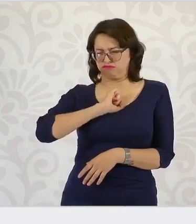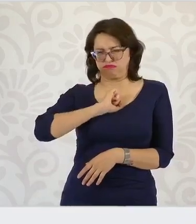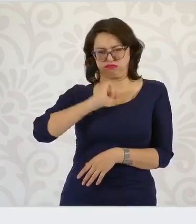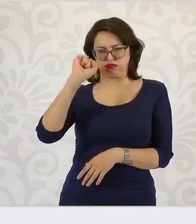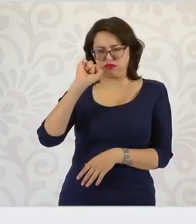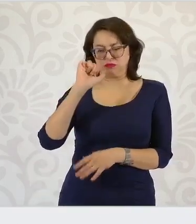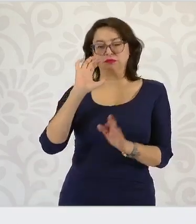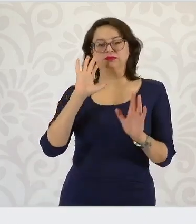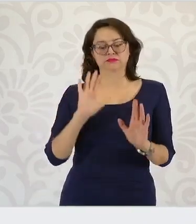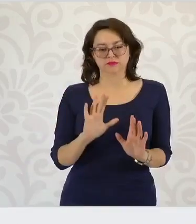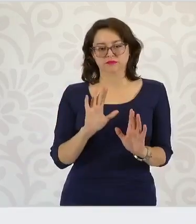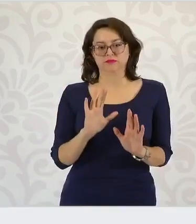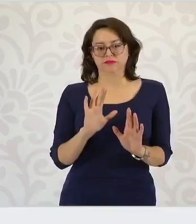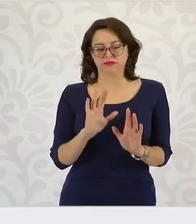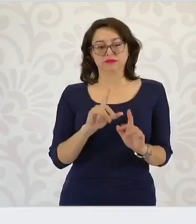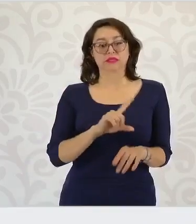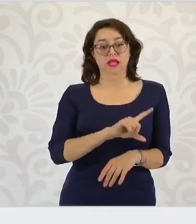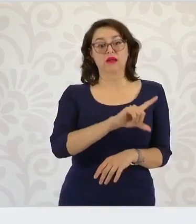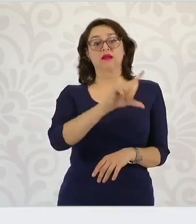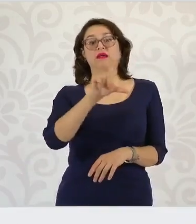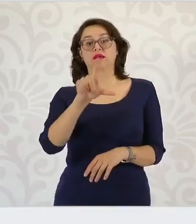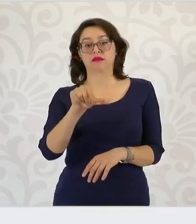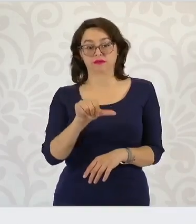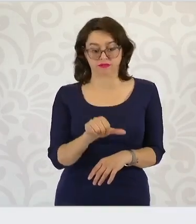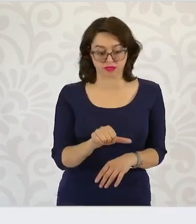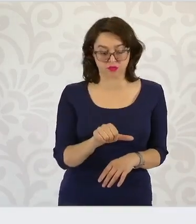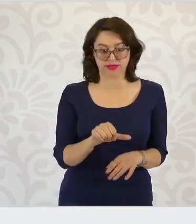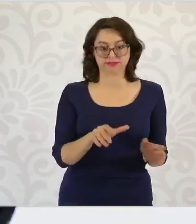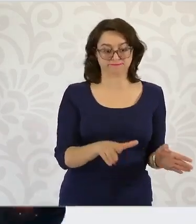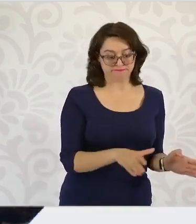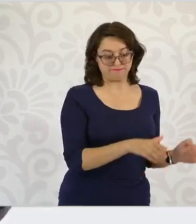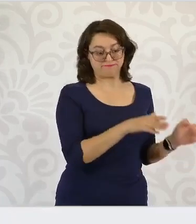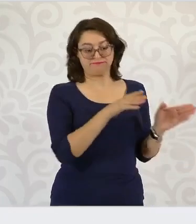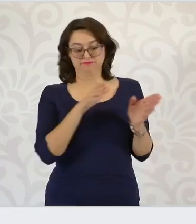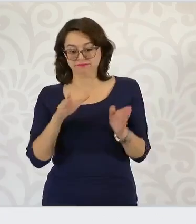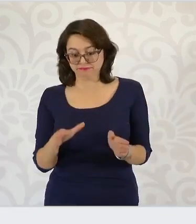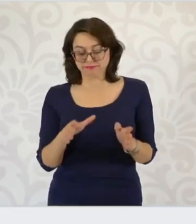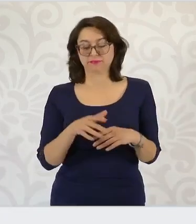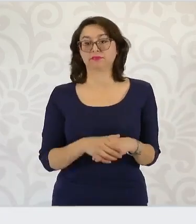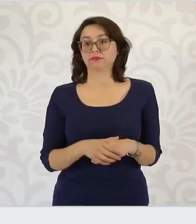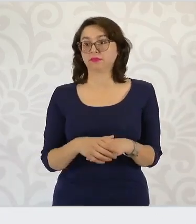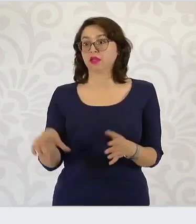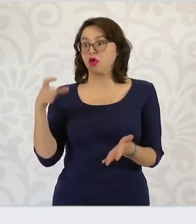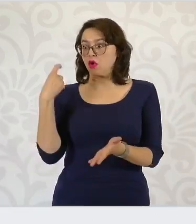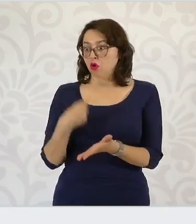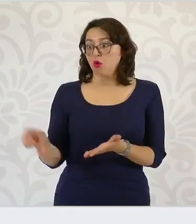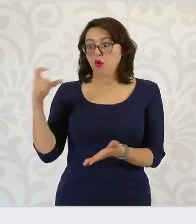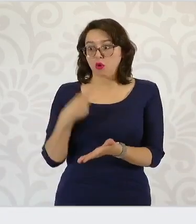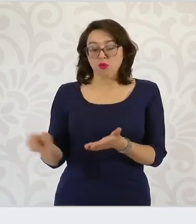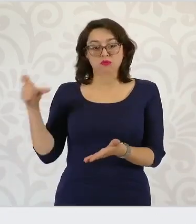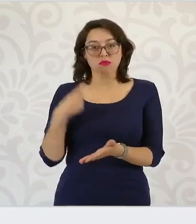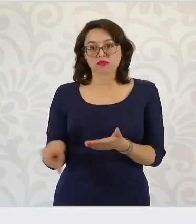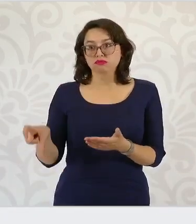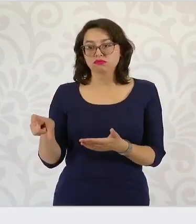además se amplió la base de compra. Justo ayer estábamos platicando eso en la reunión de salud.